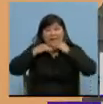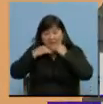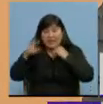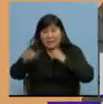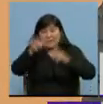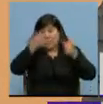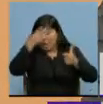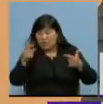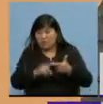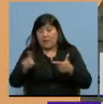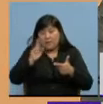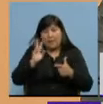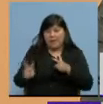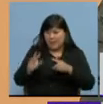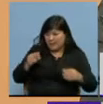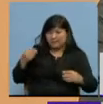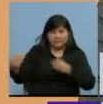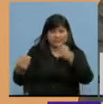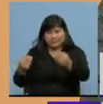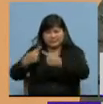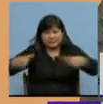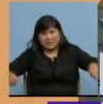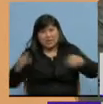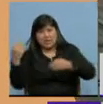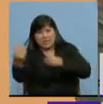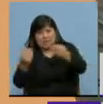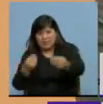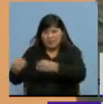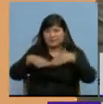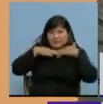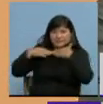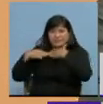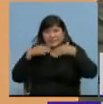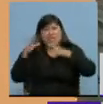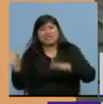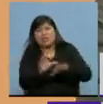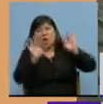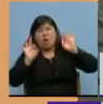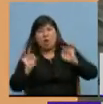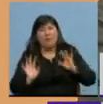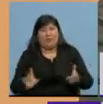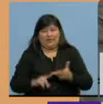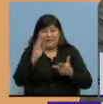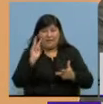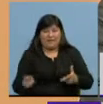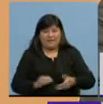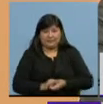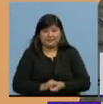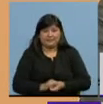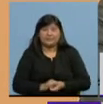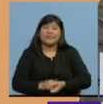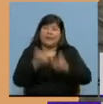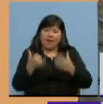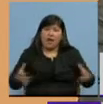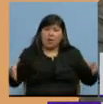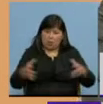porque acá será mínimo, seguro, pero medianamente es lo que se lleva todo. Hay un grupo detrás de... digamos, ¿no? Claro, hay un grupo grande